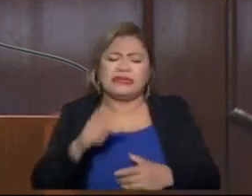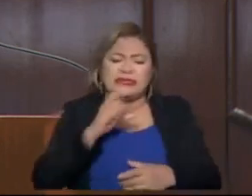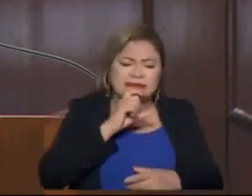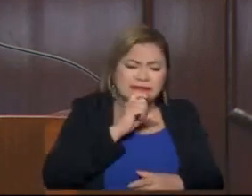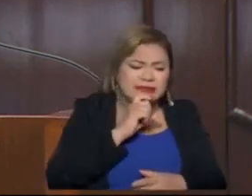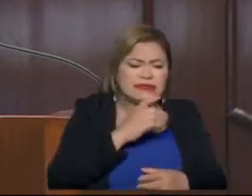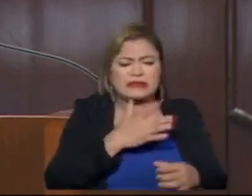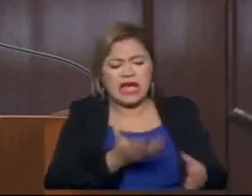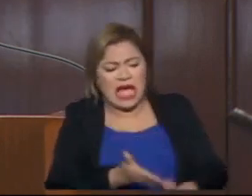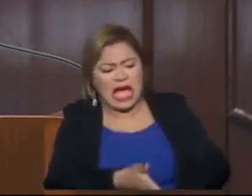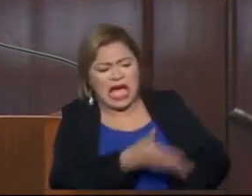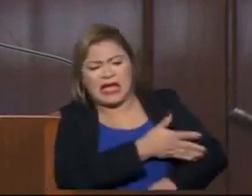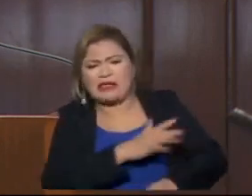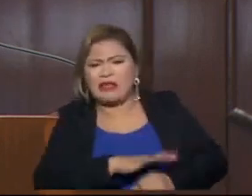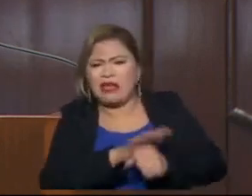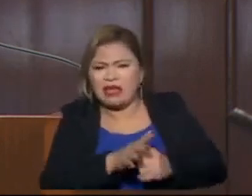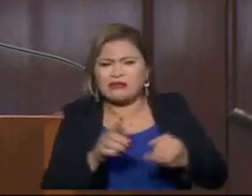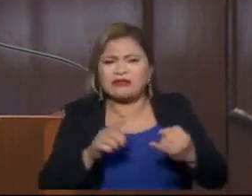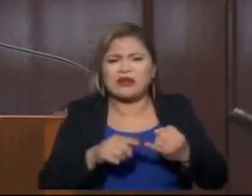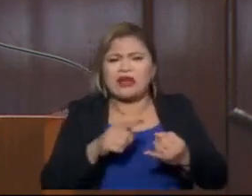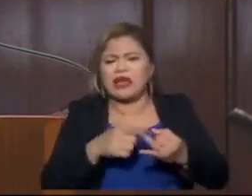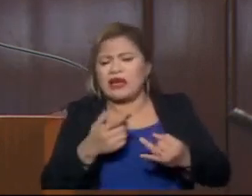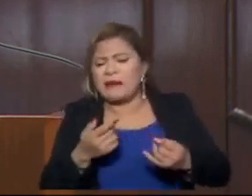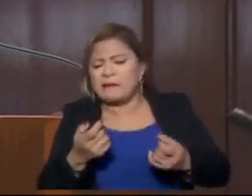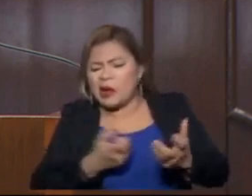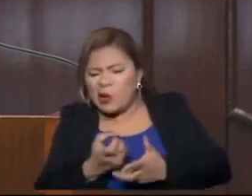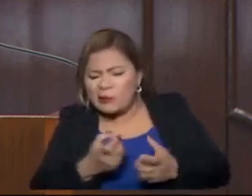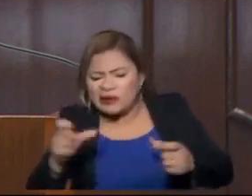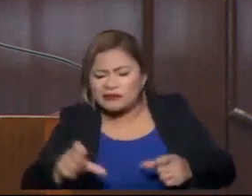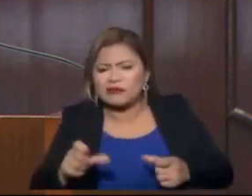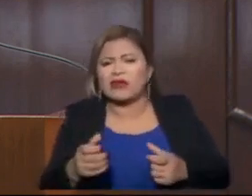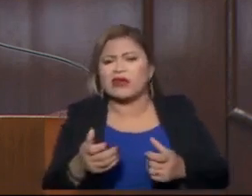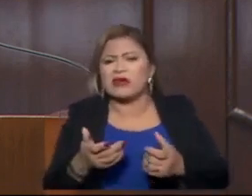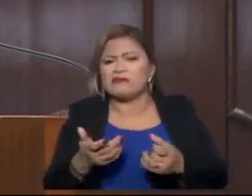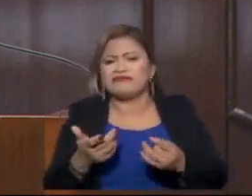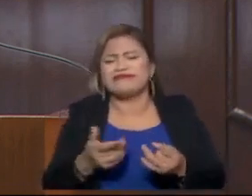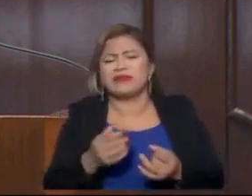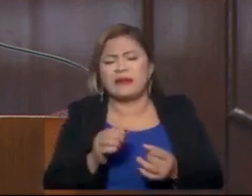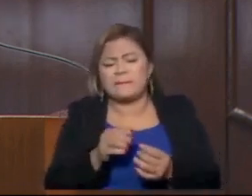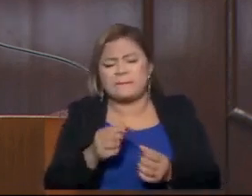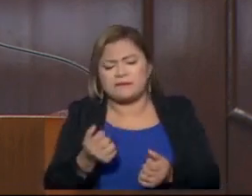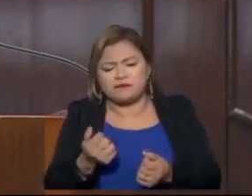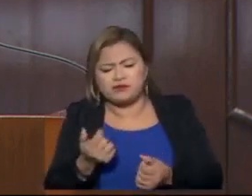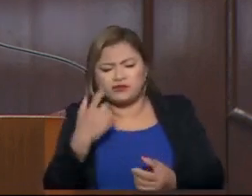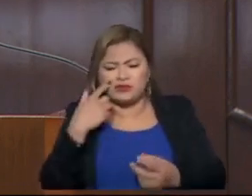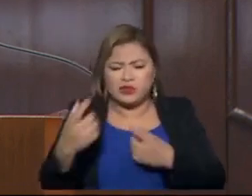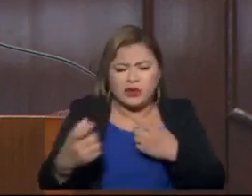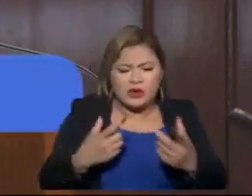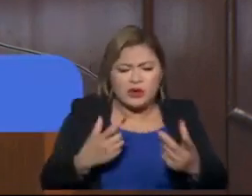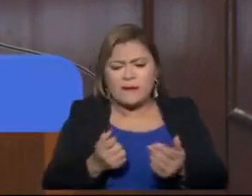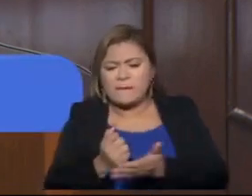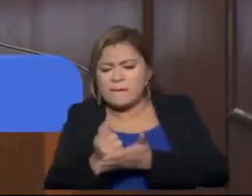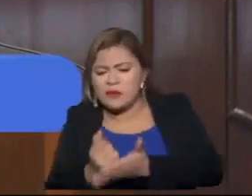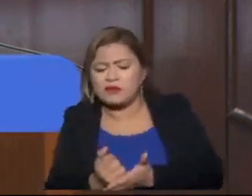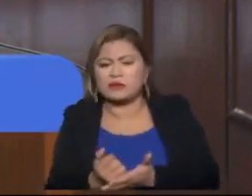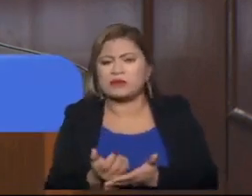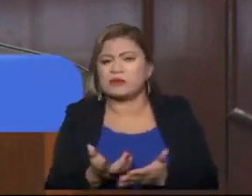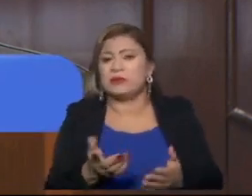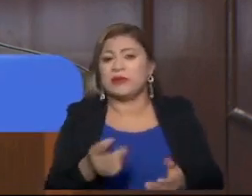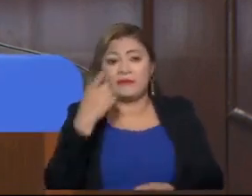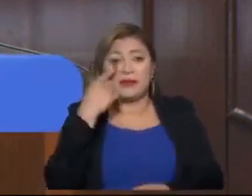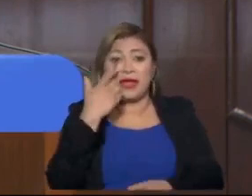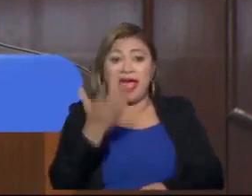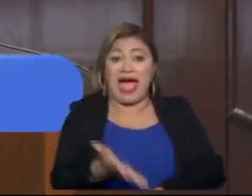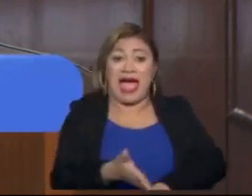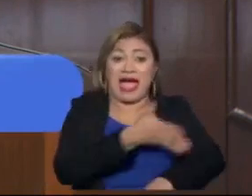En ese sentido, según datos del Banco Mundial, si durante la pandemia